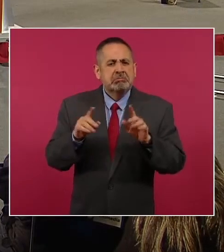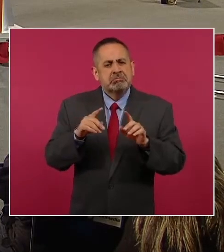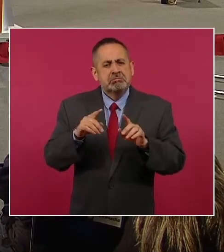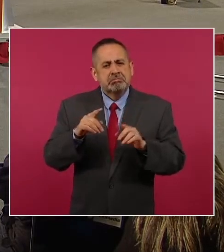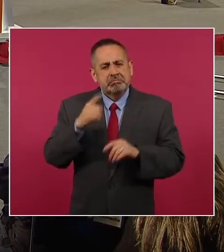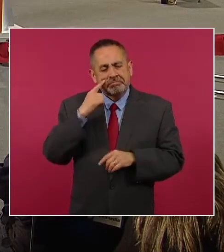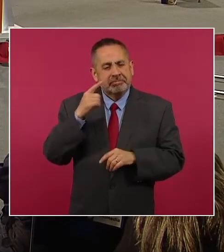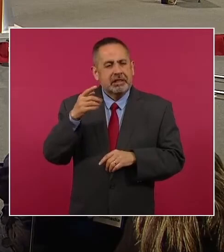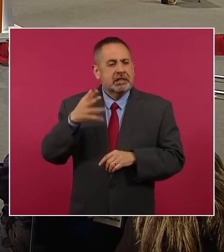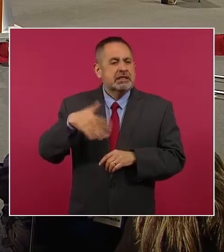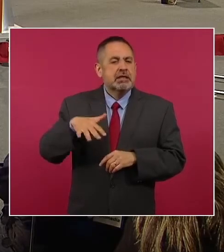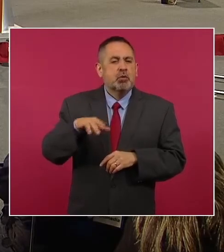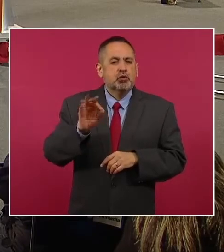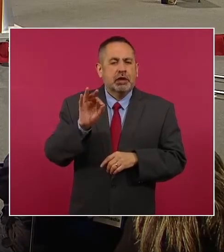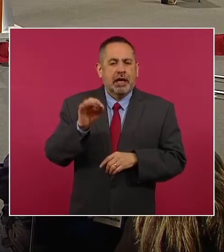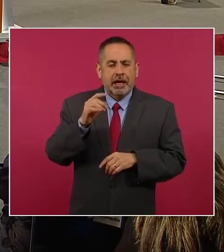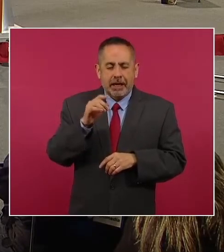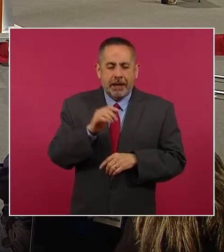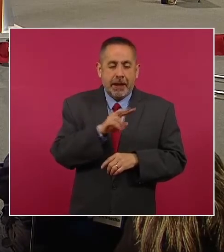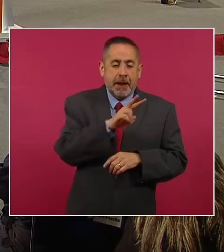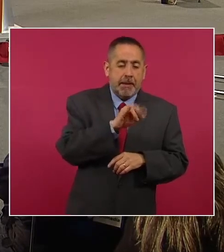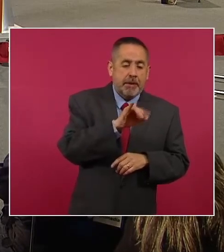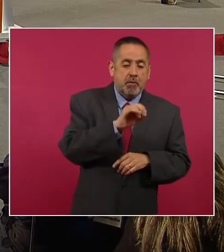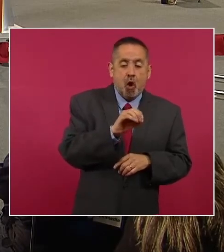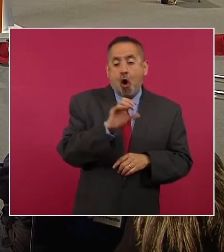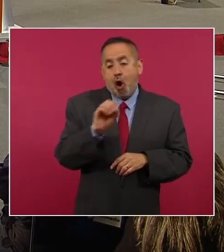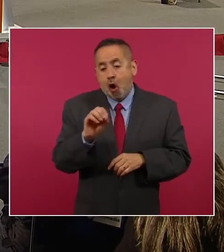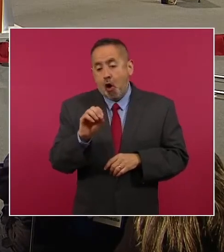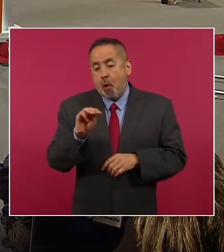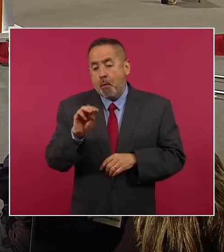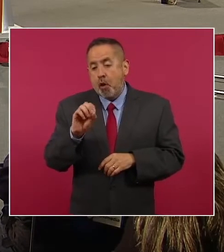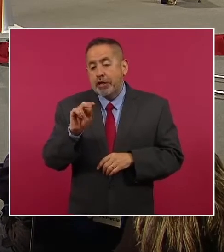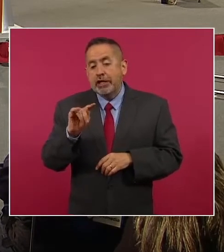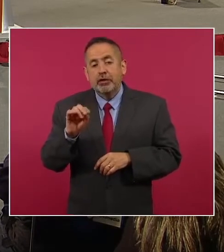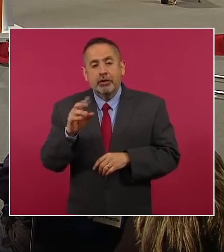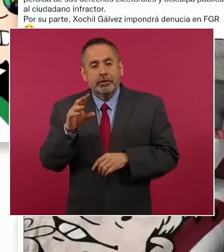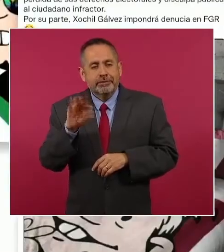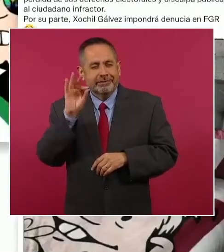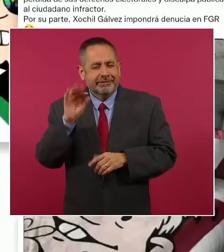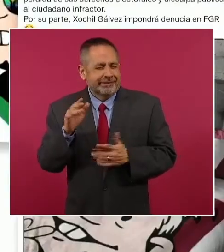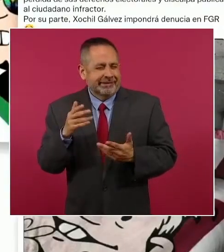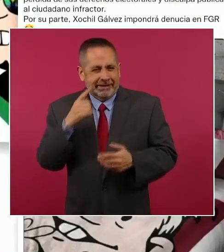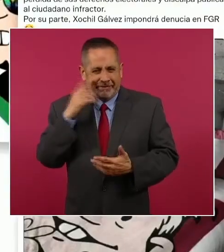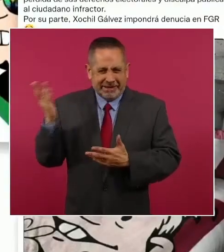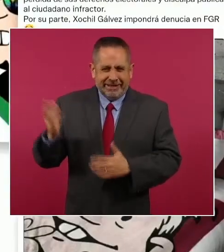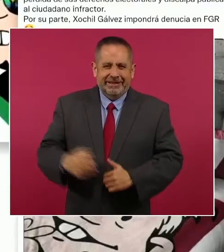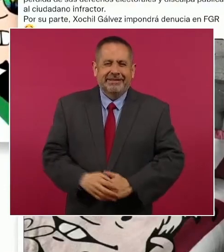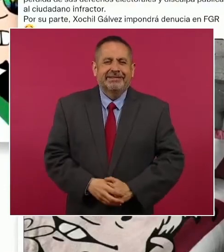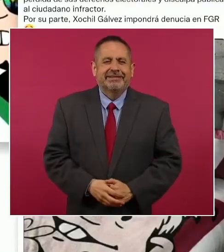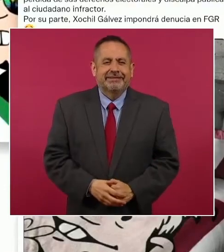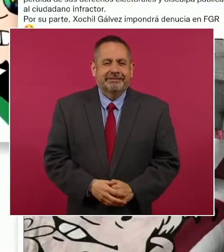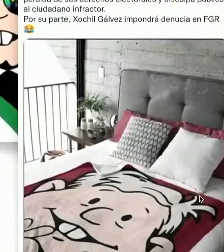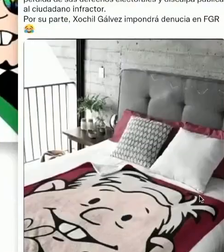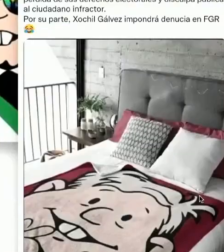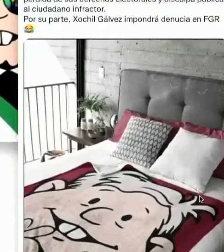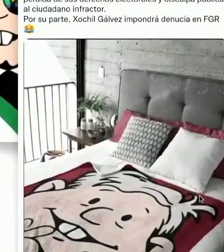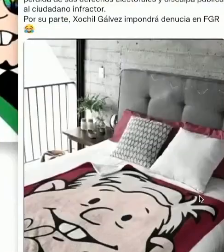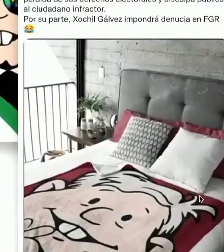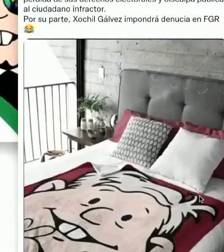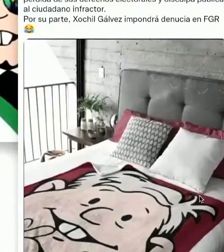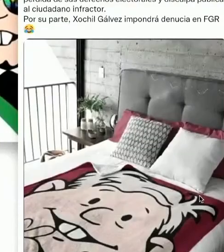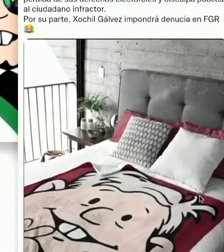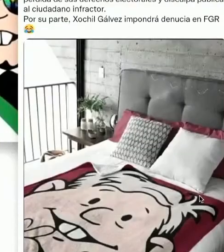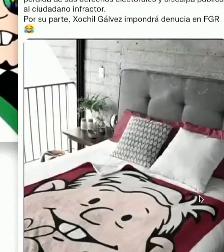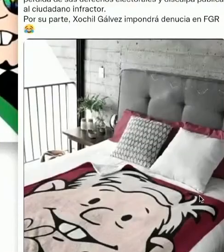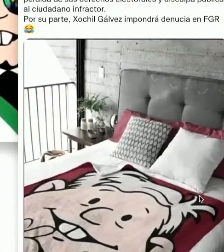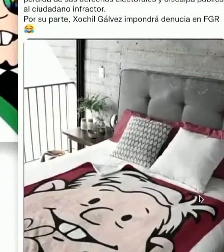busca Vivo o Monito, lo busca el tribunal. También tenemos la cobija de AMLO,